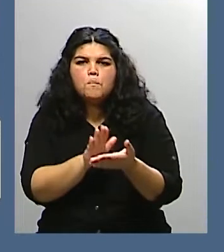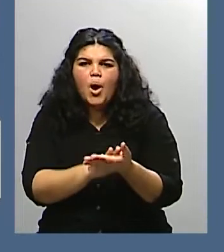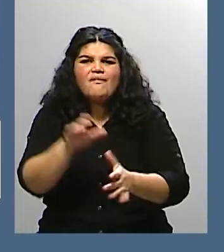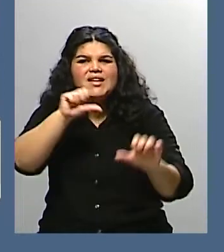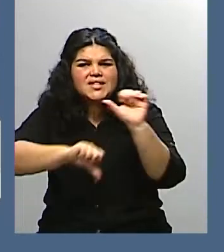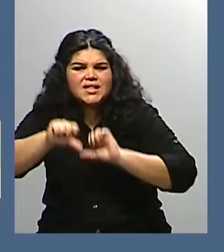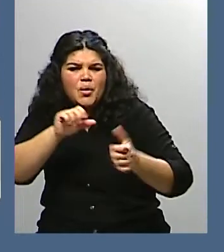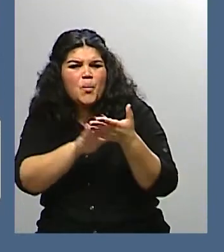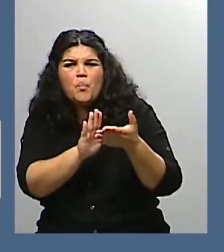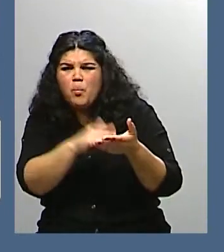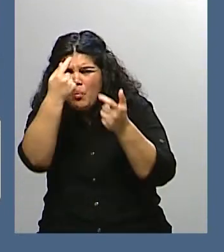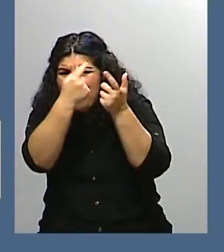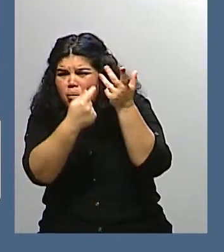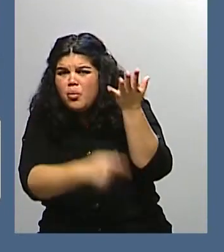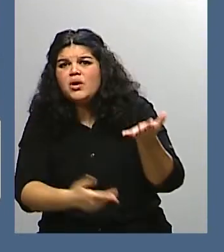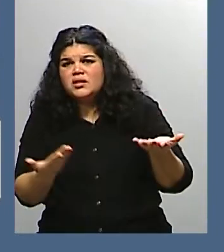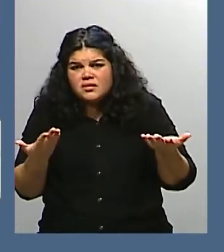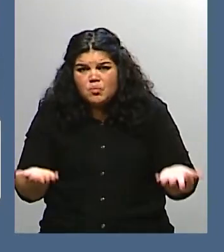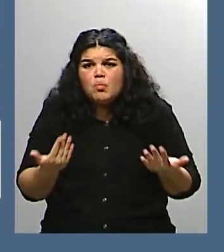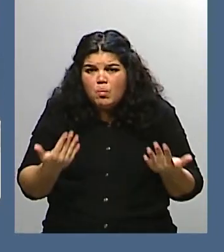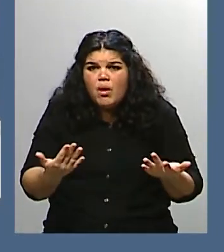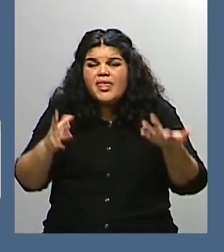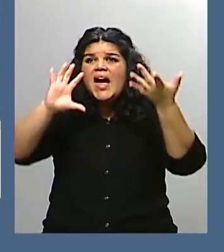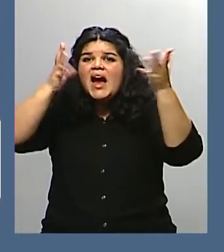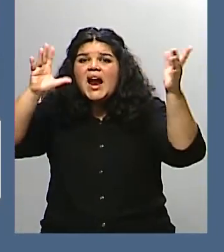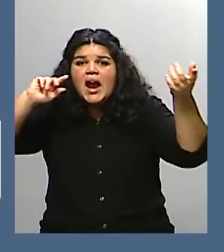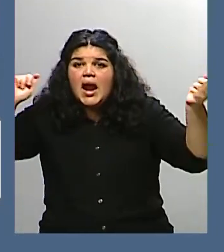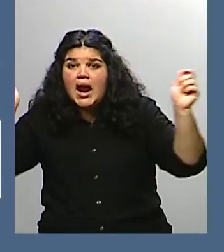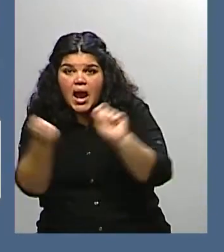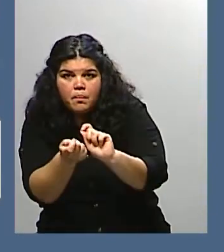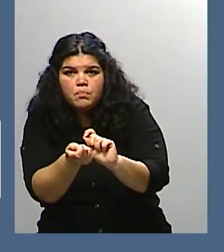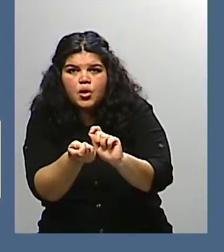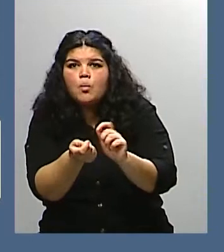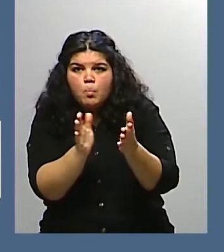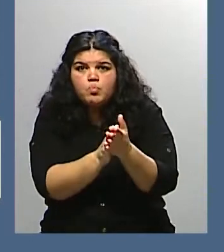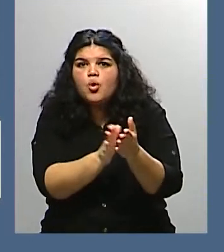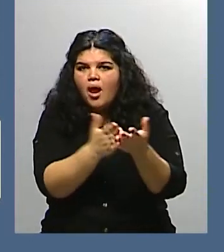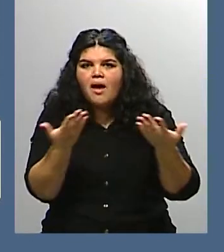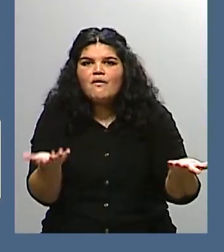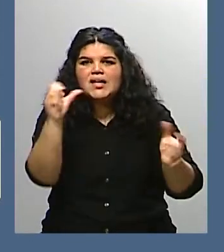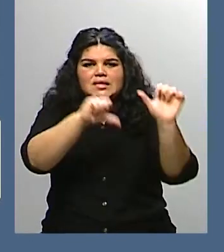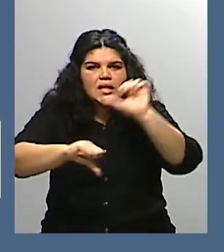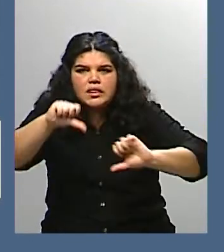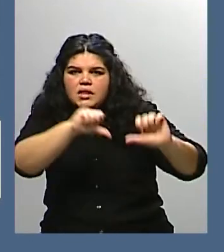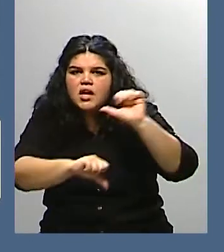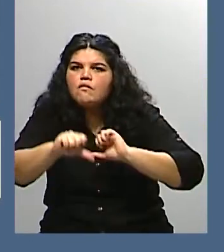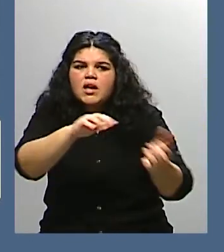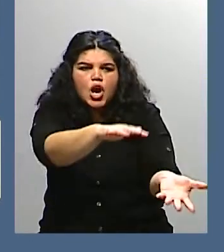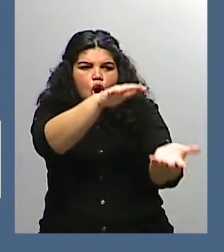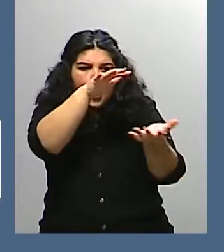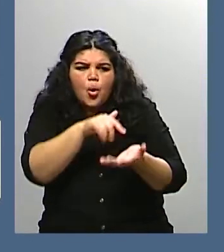suficiente sobre los efectos de cambio climático y se hacen cumbres sobre este tema, como la famosa cumbre de